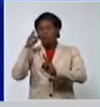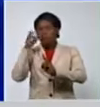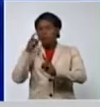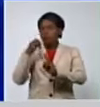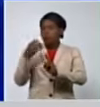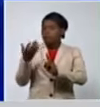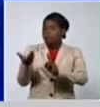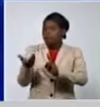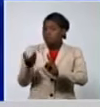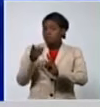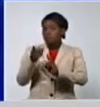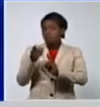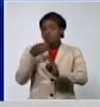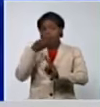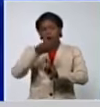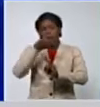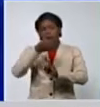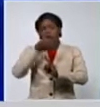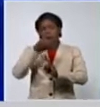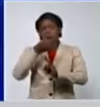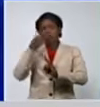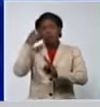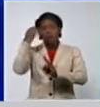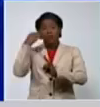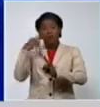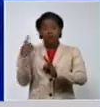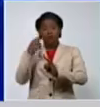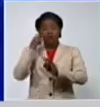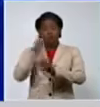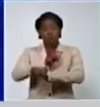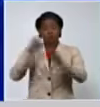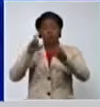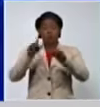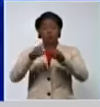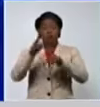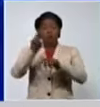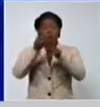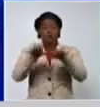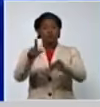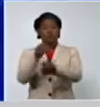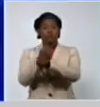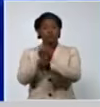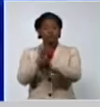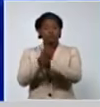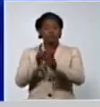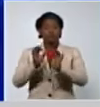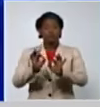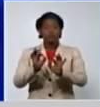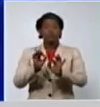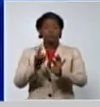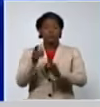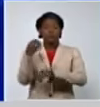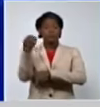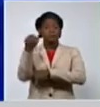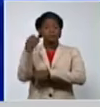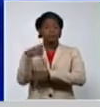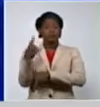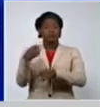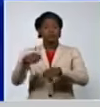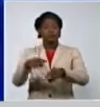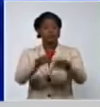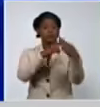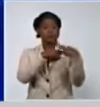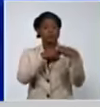duda es algo más para la alarma que ya genera la COVID-19 y que demanda de toda nuestra responsabilidad y nuestro autocuidado.